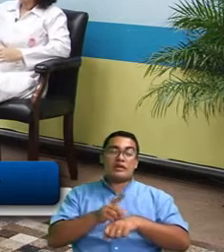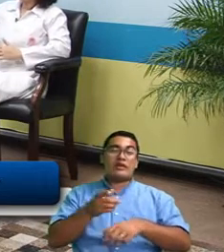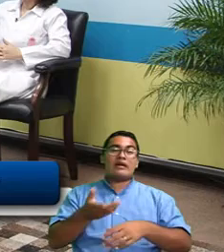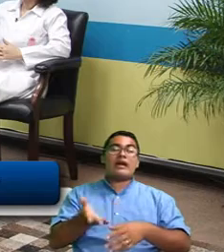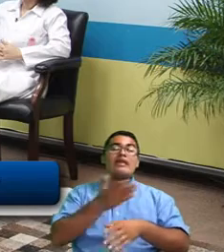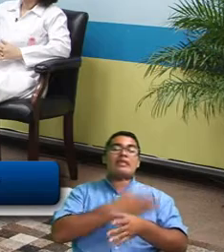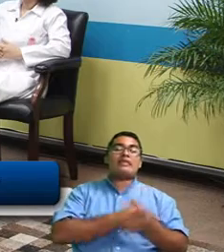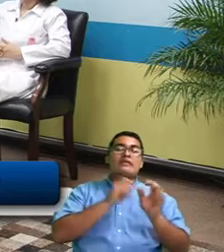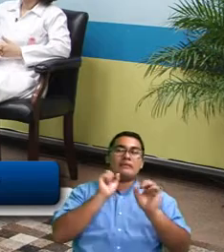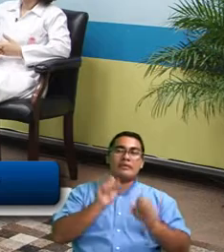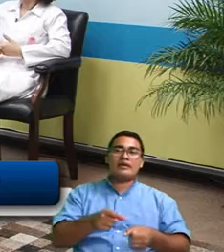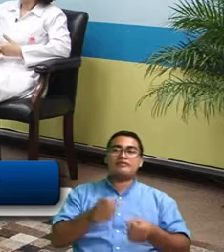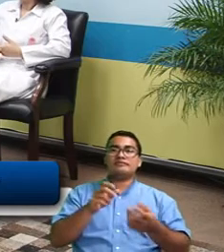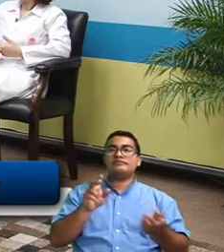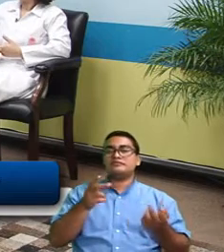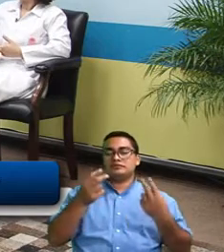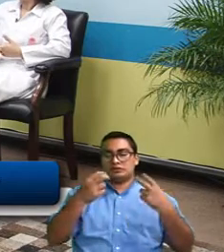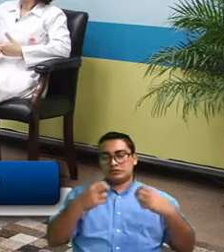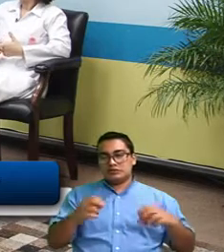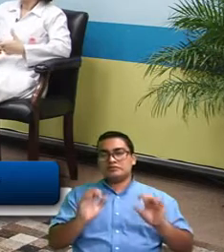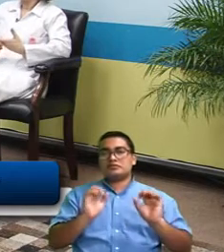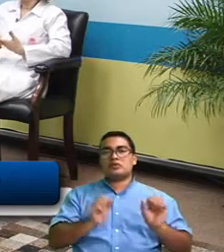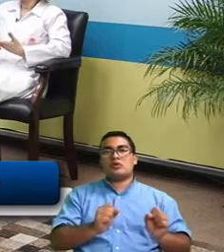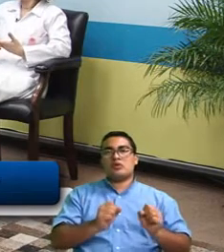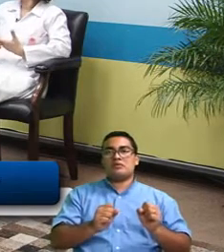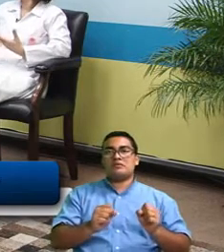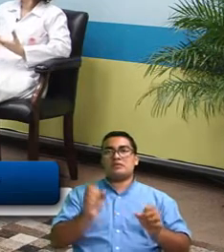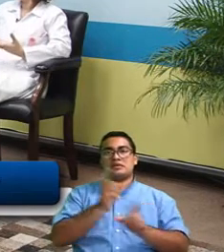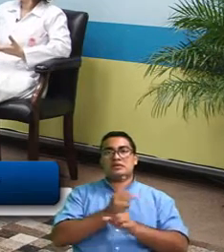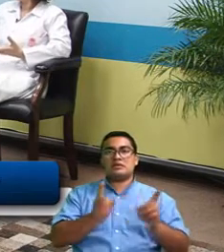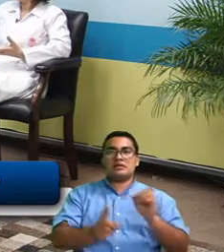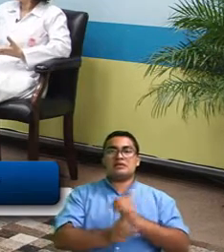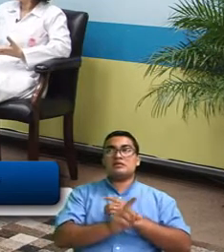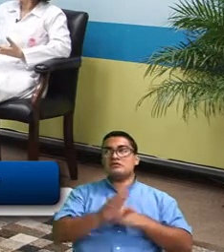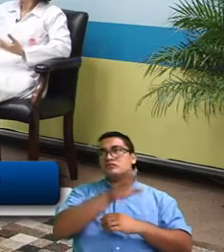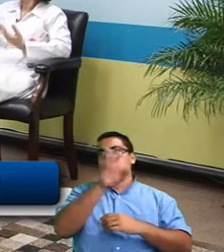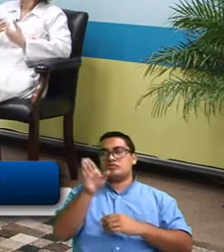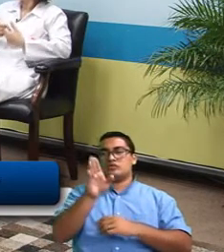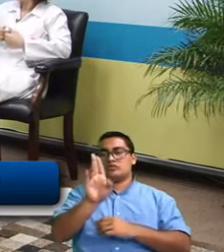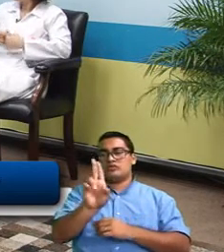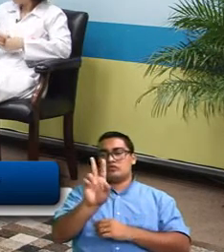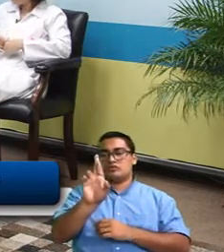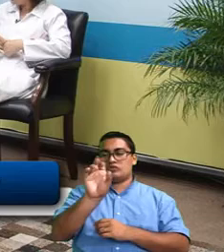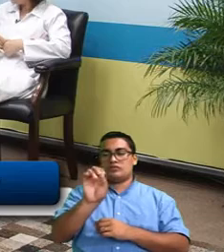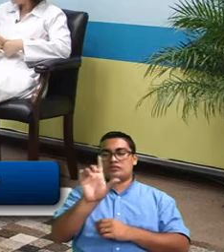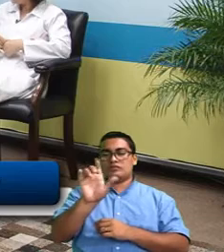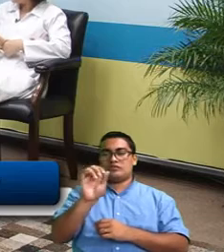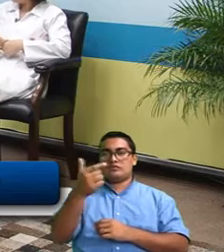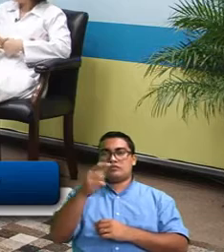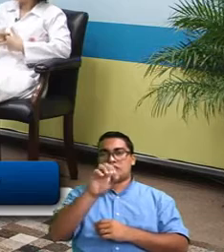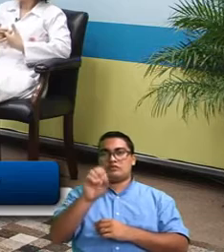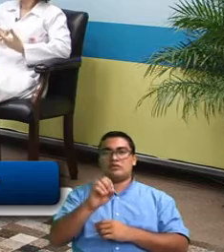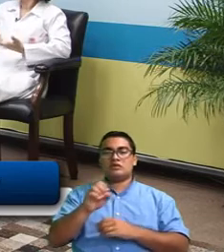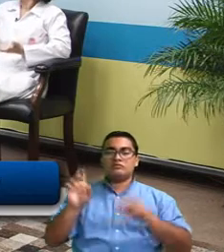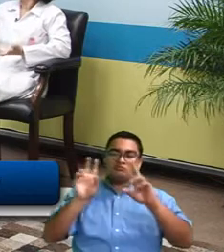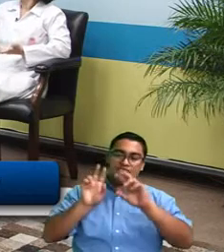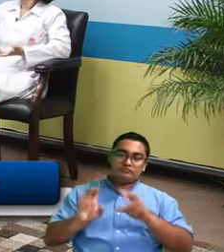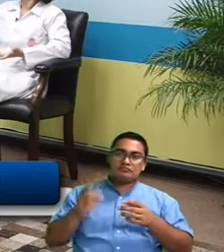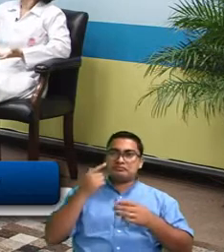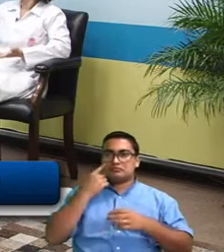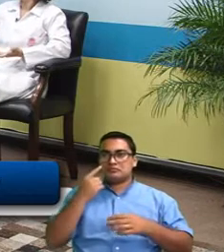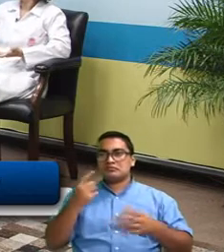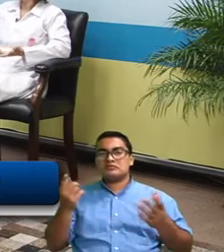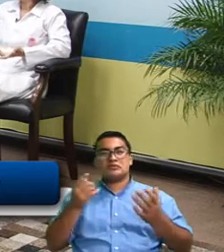poder hacerse un chequeo. De igual forma el hombre debería de ir a chequearse con un urólogo para que el urólogo lo revise y vea si no tiene